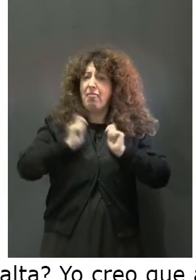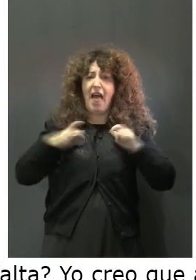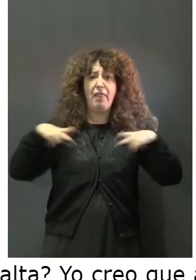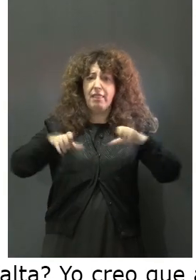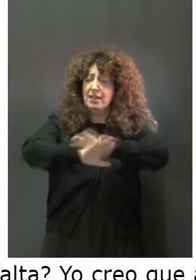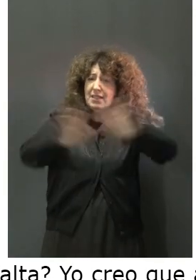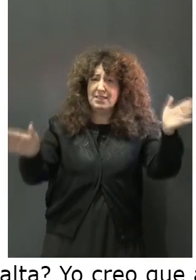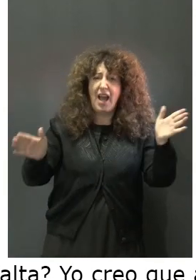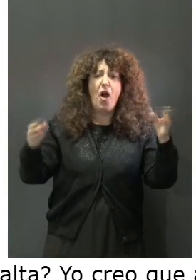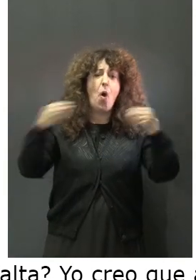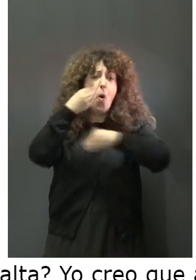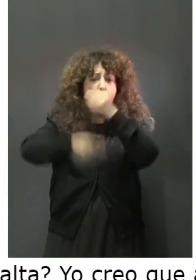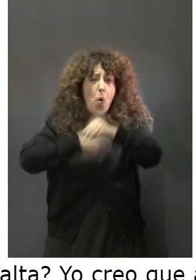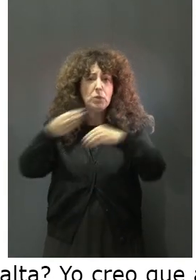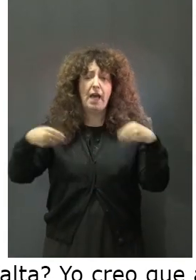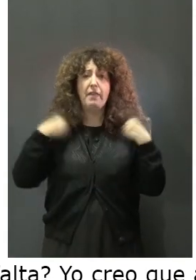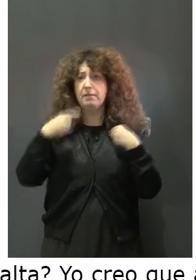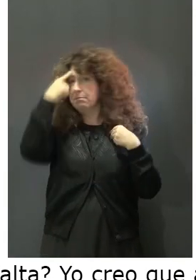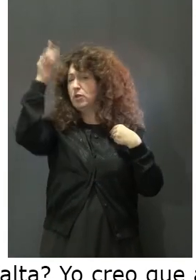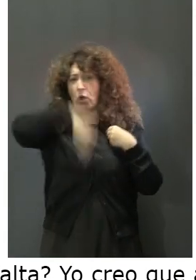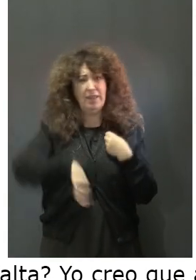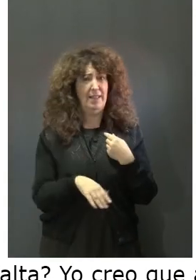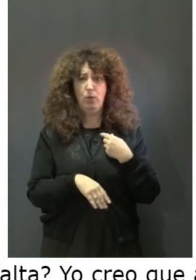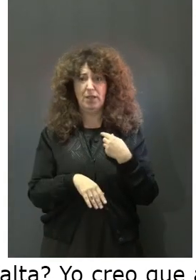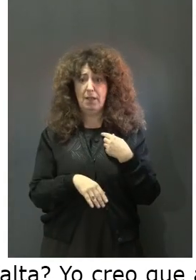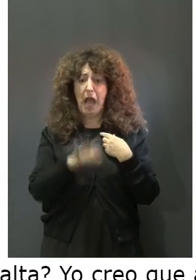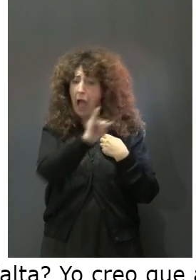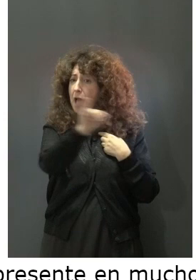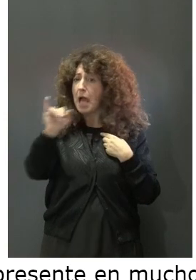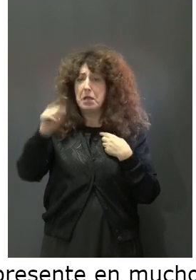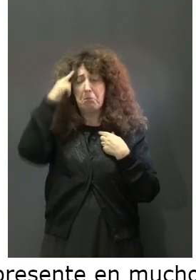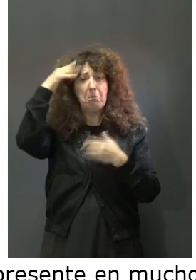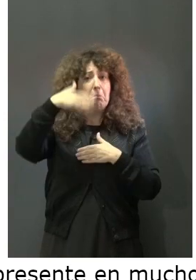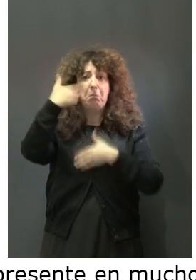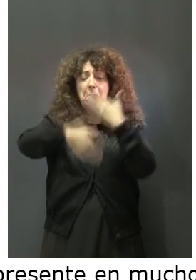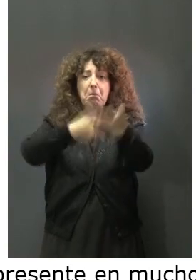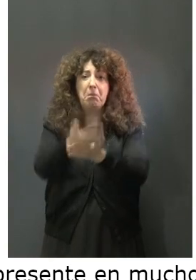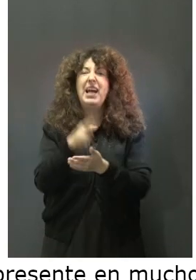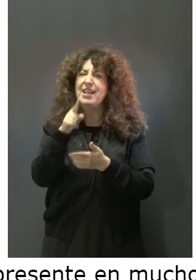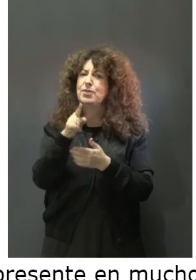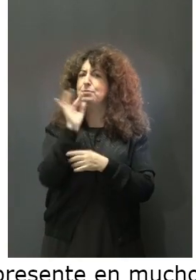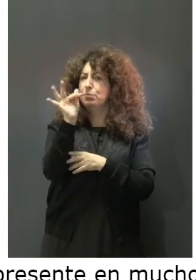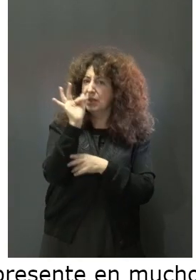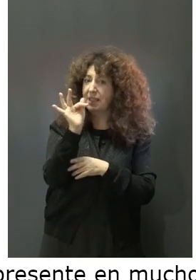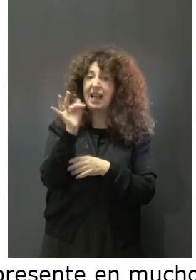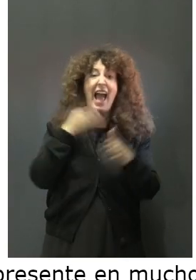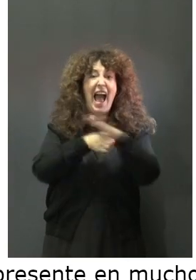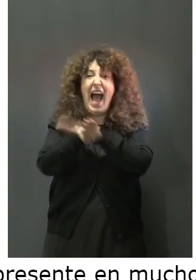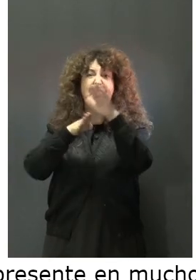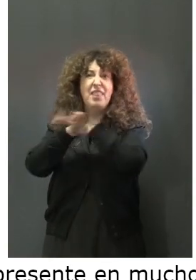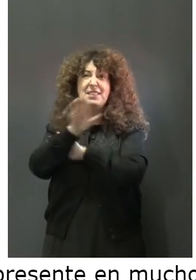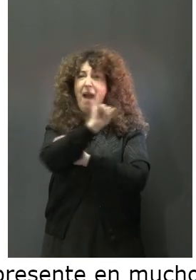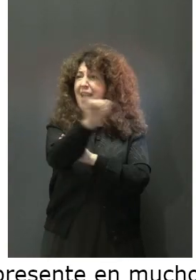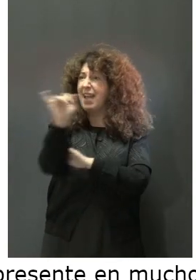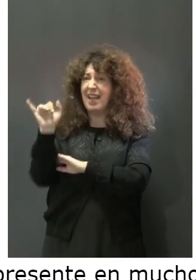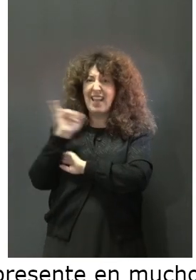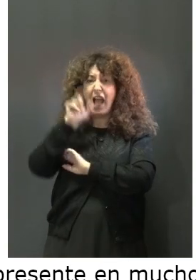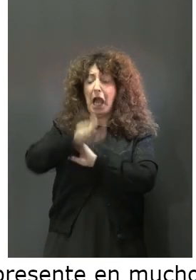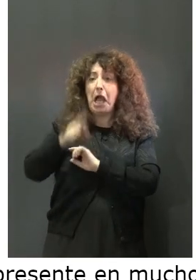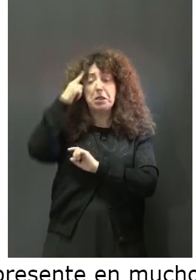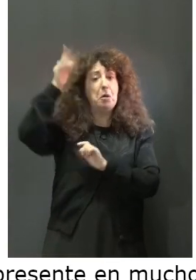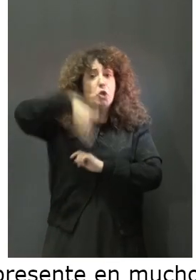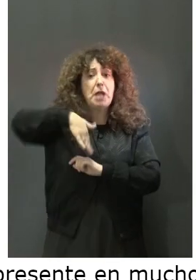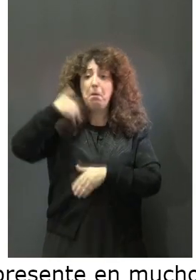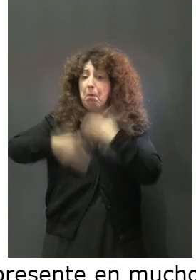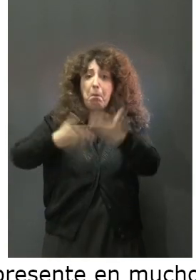use, la disfrute y no se dé ni cuenta, que eso es muy beneficioso y es muy gratificante para los profesionales. En el momento que la accesibilidad esté presente y la gente no lo sabe,